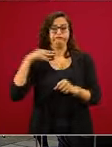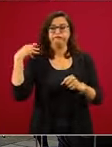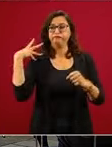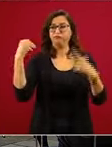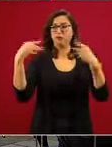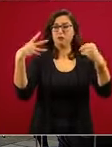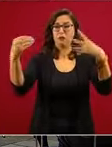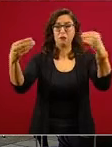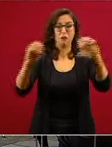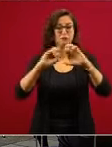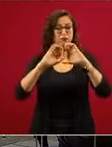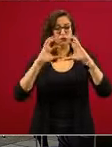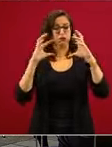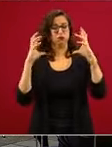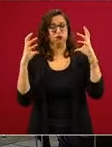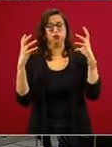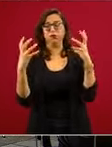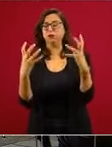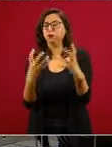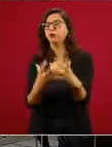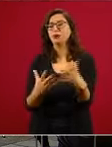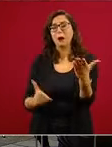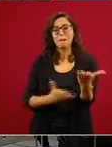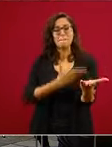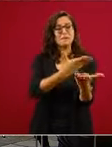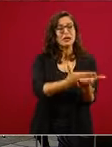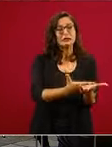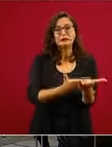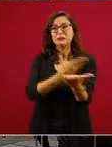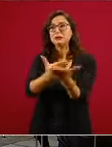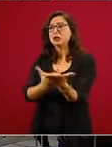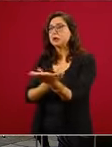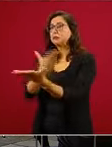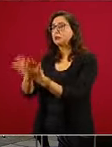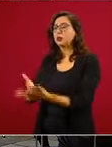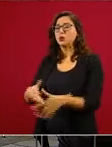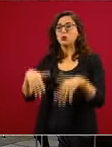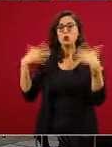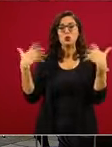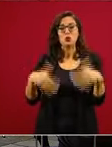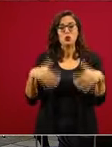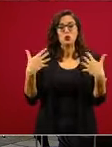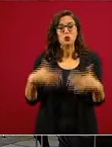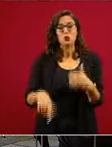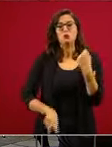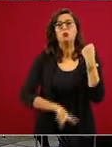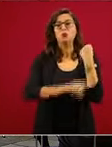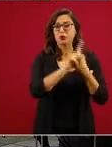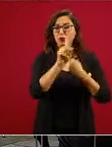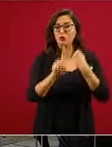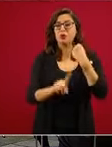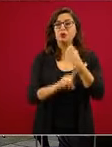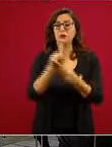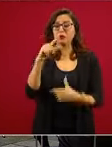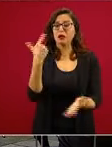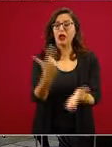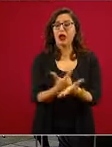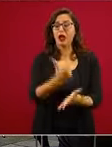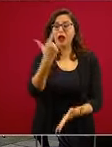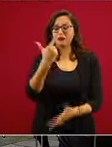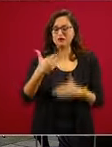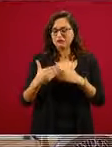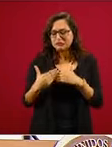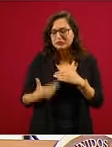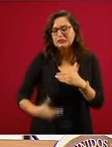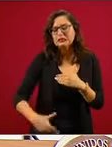problemas muy graves para todos los países y nos obligará a todos a repensar